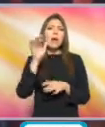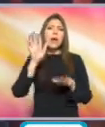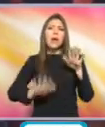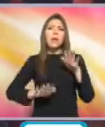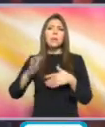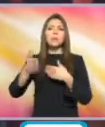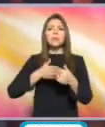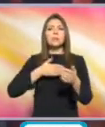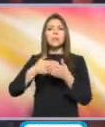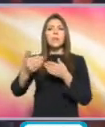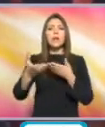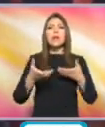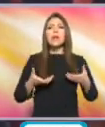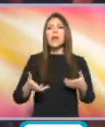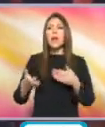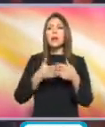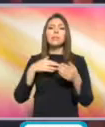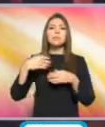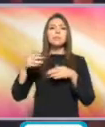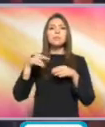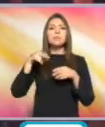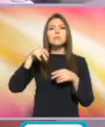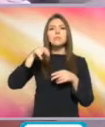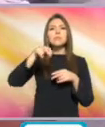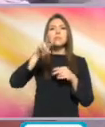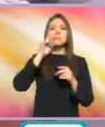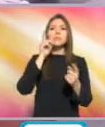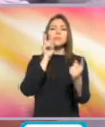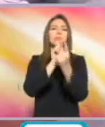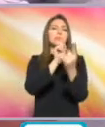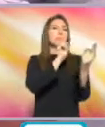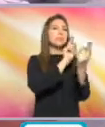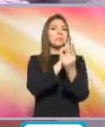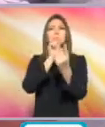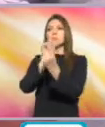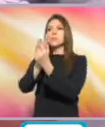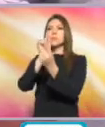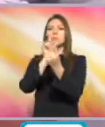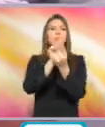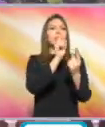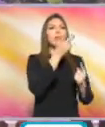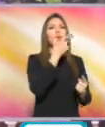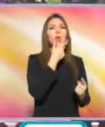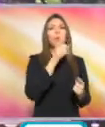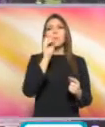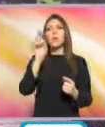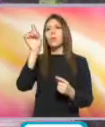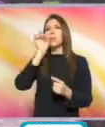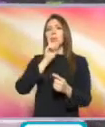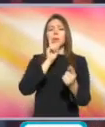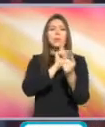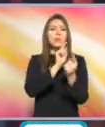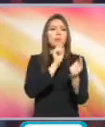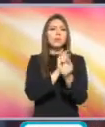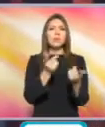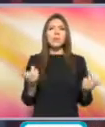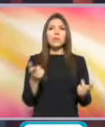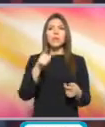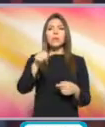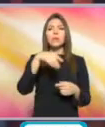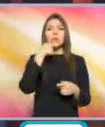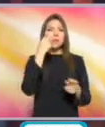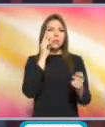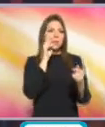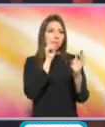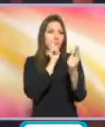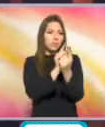y se va cruzando tanto con hombres y como mujeres, y lo primero que se te viene a la cabeza es copula. Okay. No se te está viniendo a la cabeza irte a tomar el café con